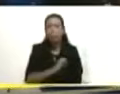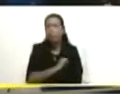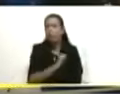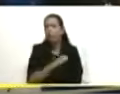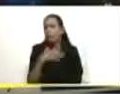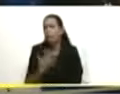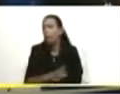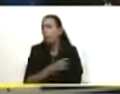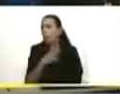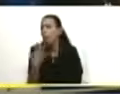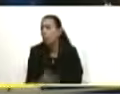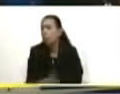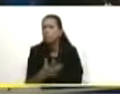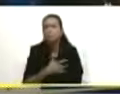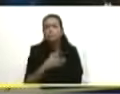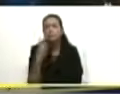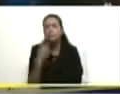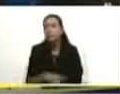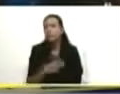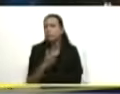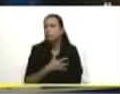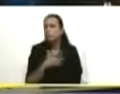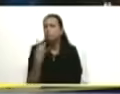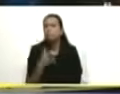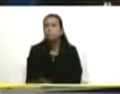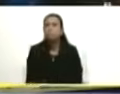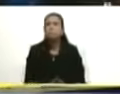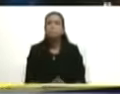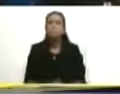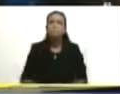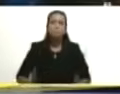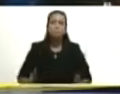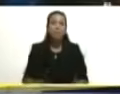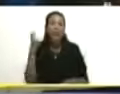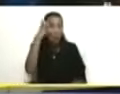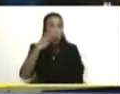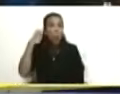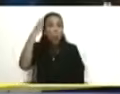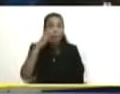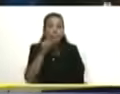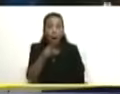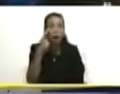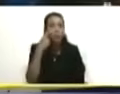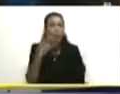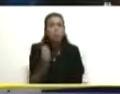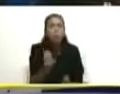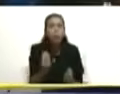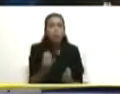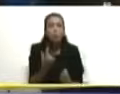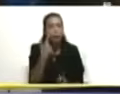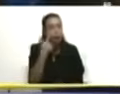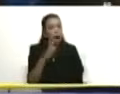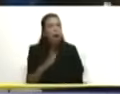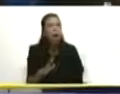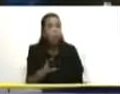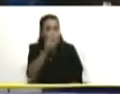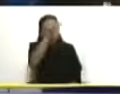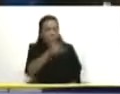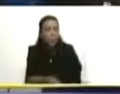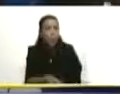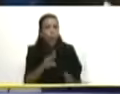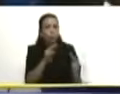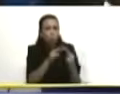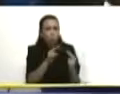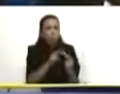dolor! ¡Qué dolor! En Europa. Tuve una persona